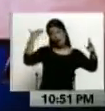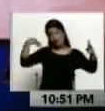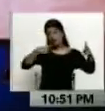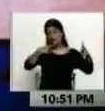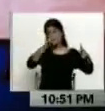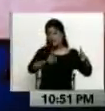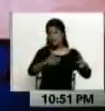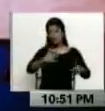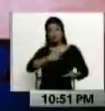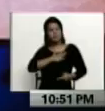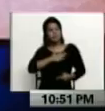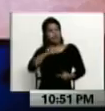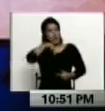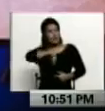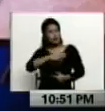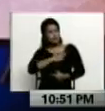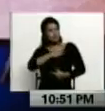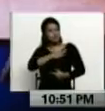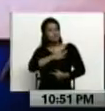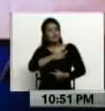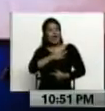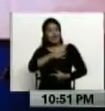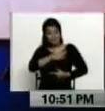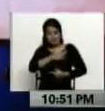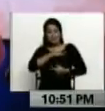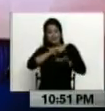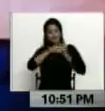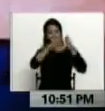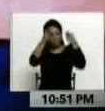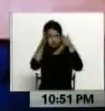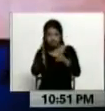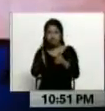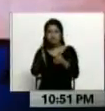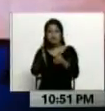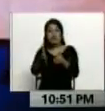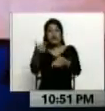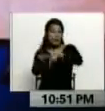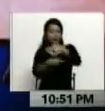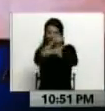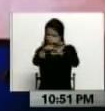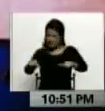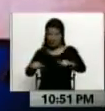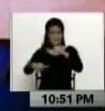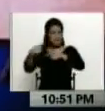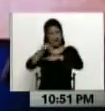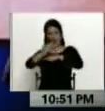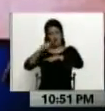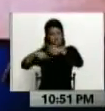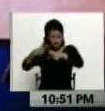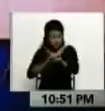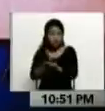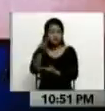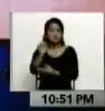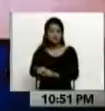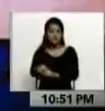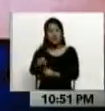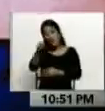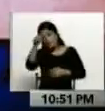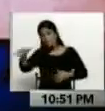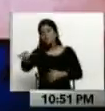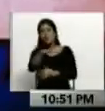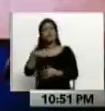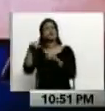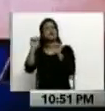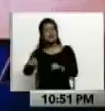decía el comandante Hugo Chávez de que tenemos la pasión necesaria Y esa pasión invertirla por hacer Irreversible La Revolución bolivariana que